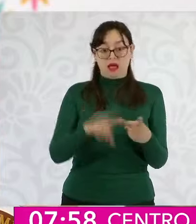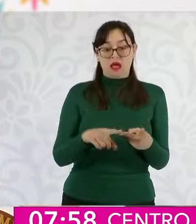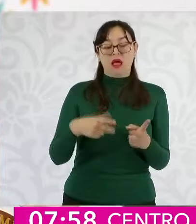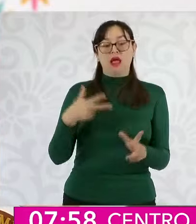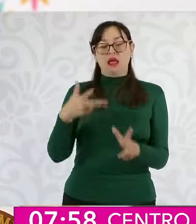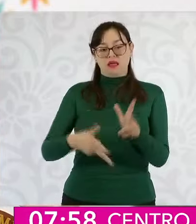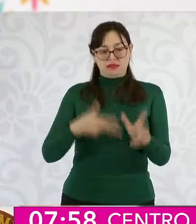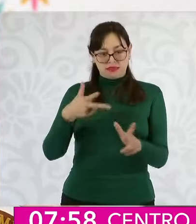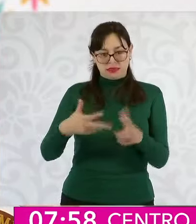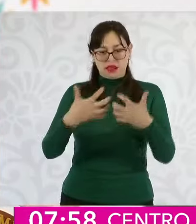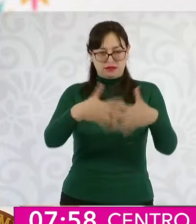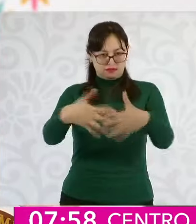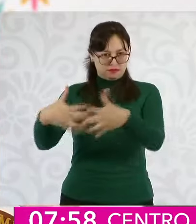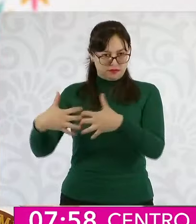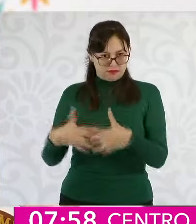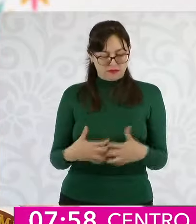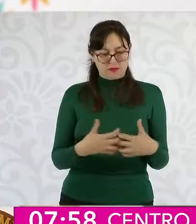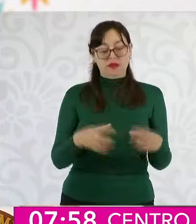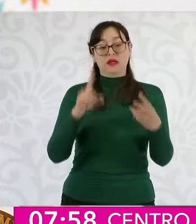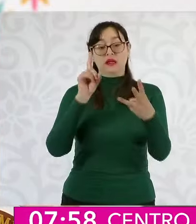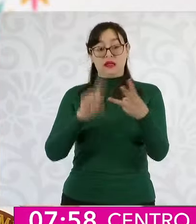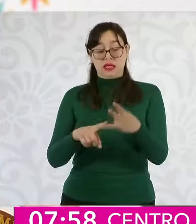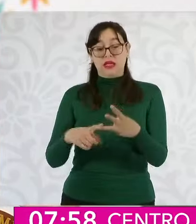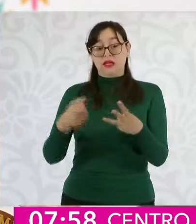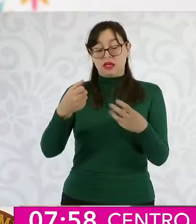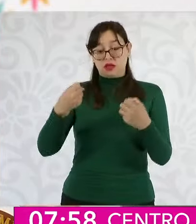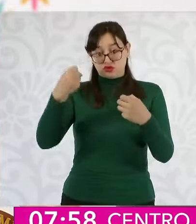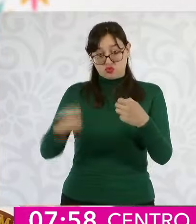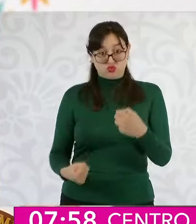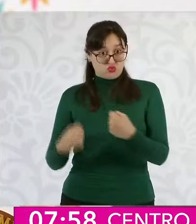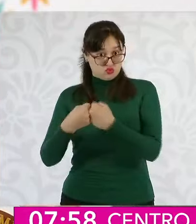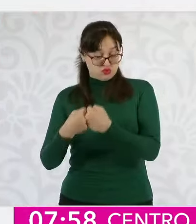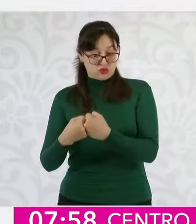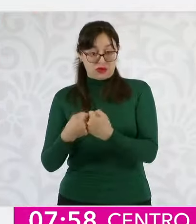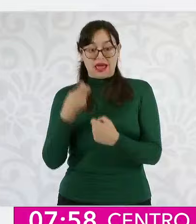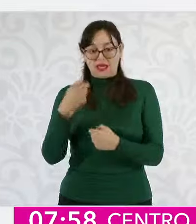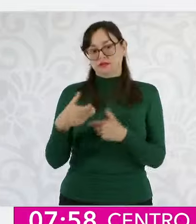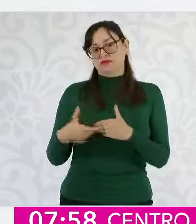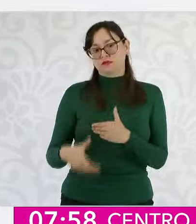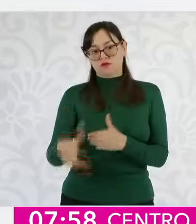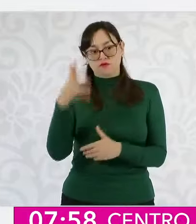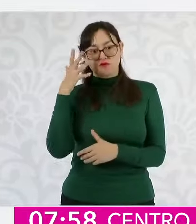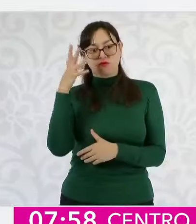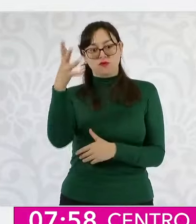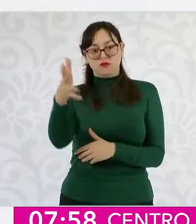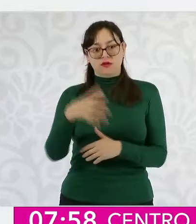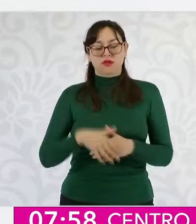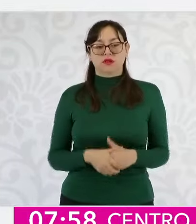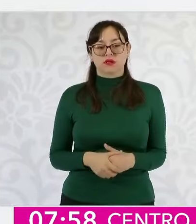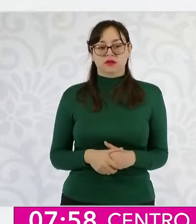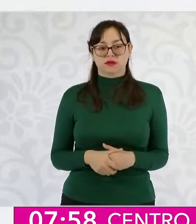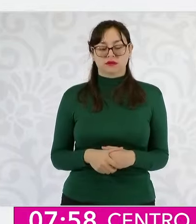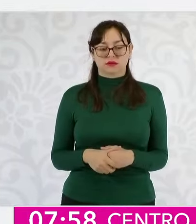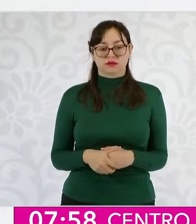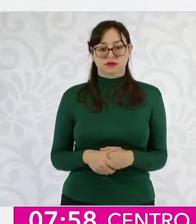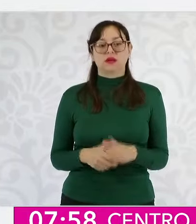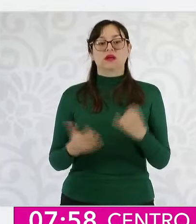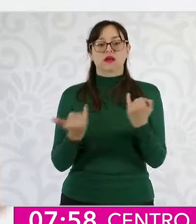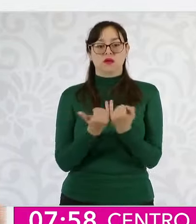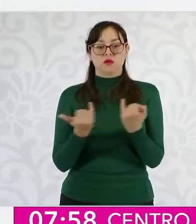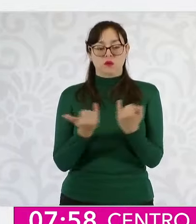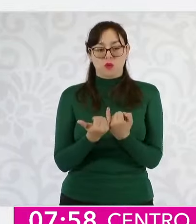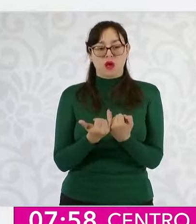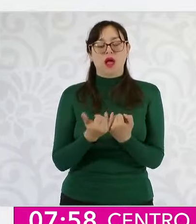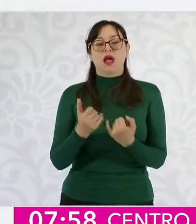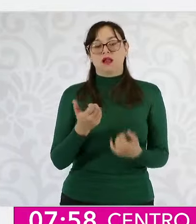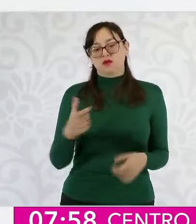debemos de trabajar en conjunto en esta visión de largo plazo para México. Y la última es ser instancia entre la Administración Pública